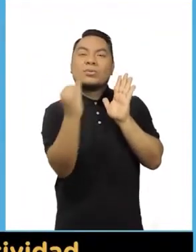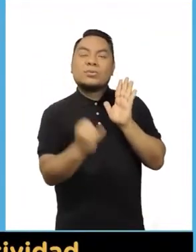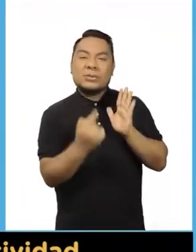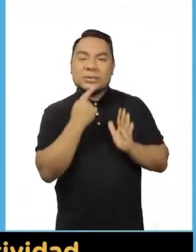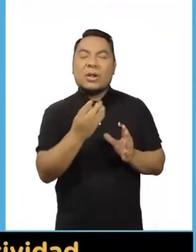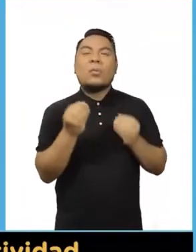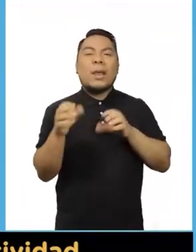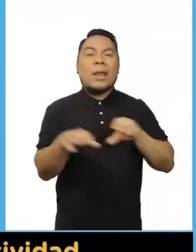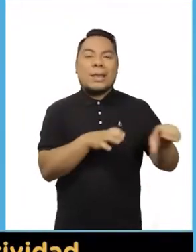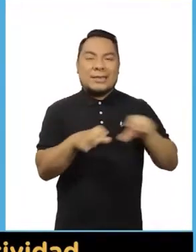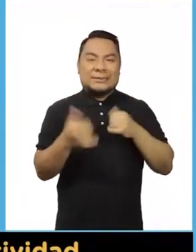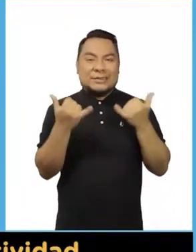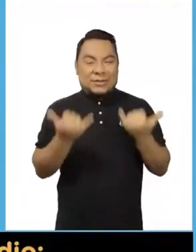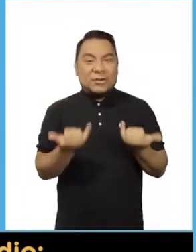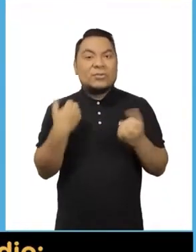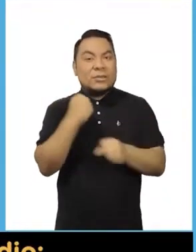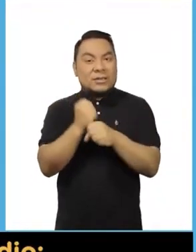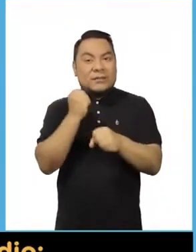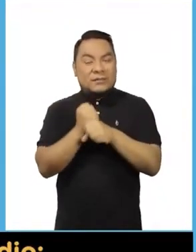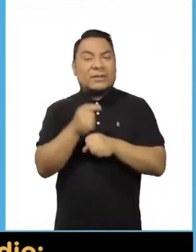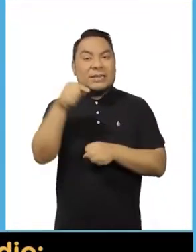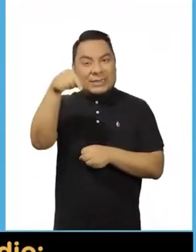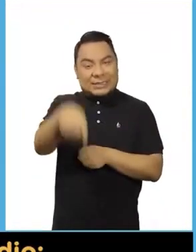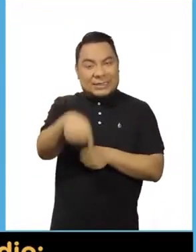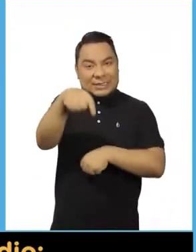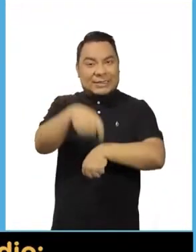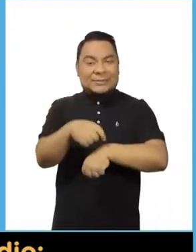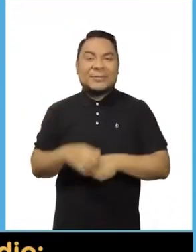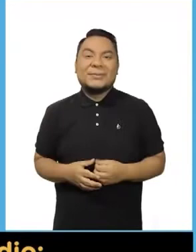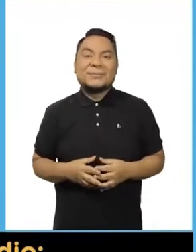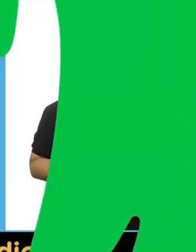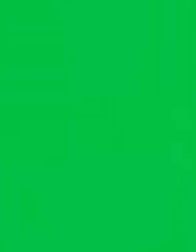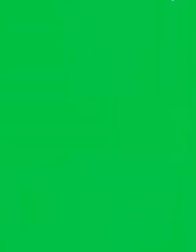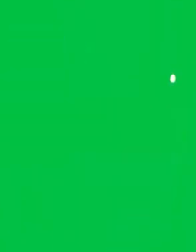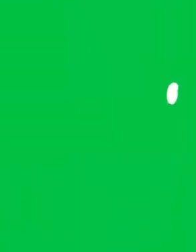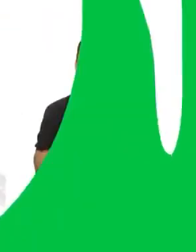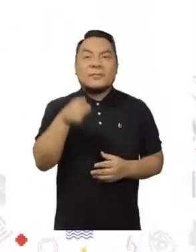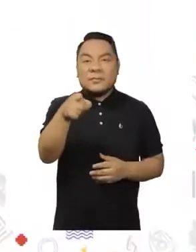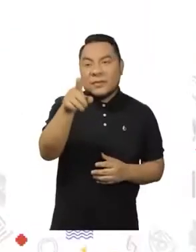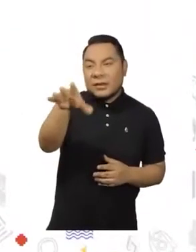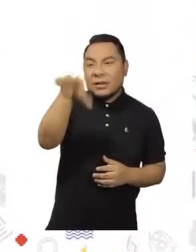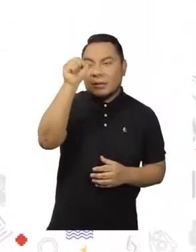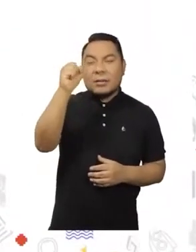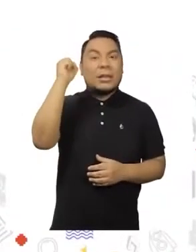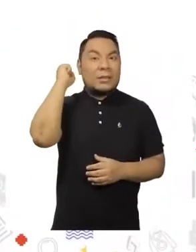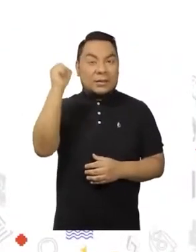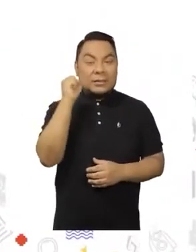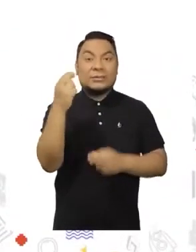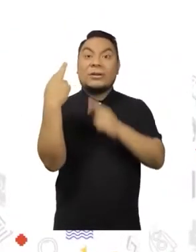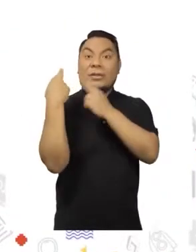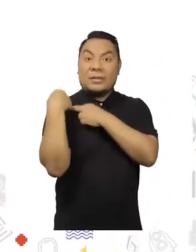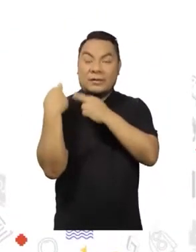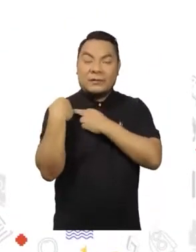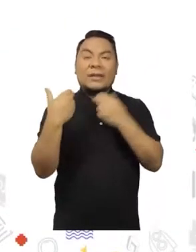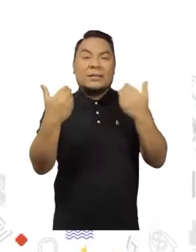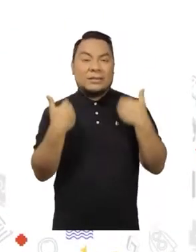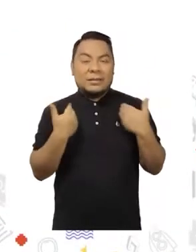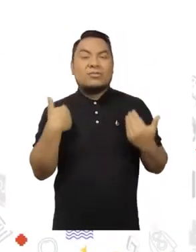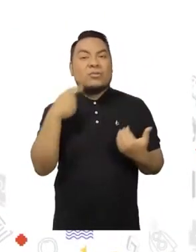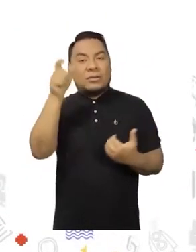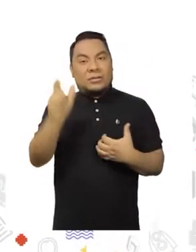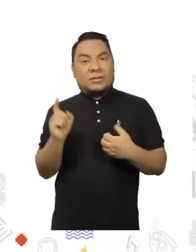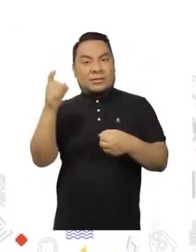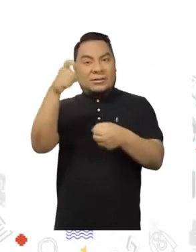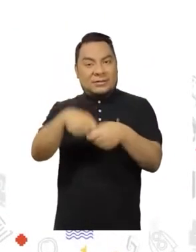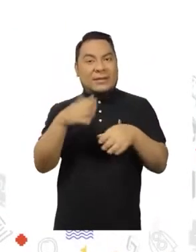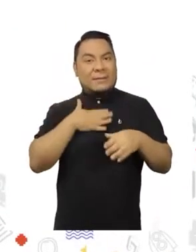utilizar para realizar la actividad que hemos trabajado en este episodio. Identifico los derechos y deberes que